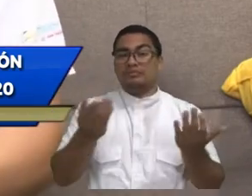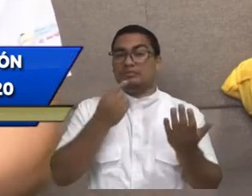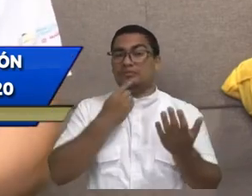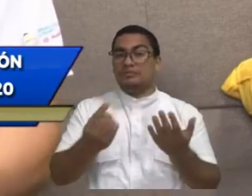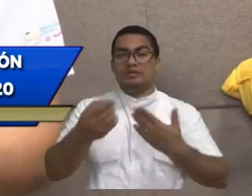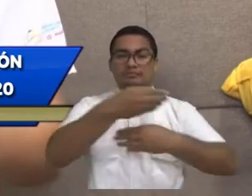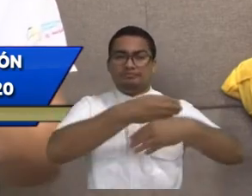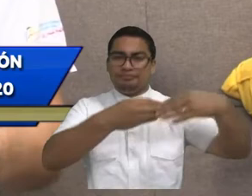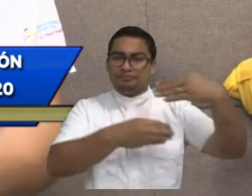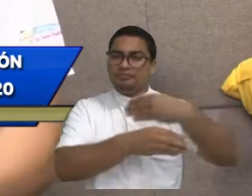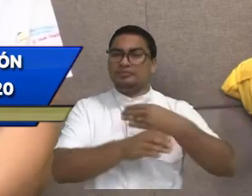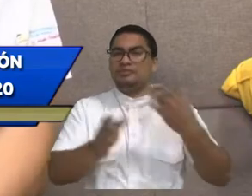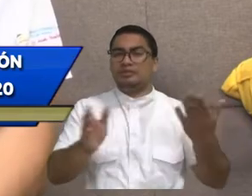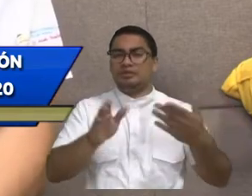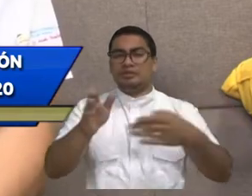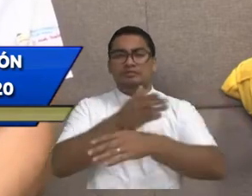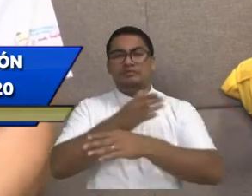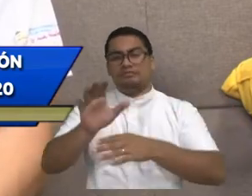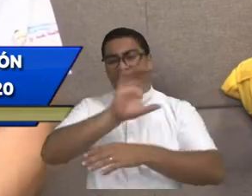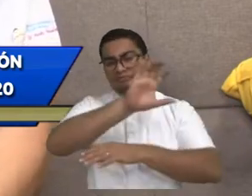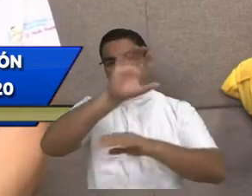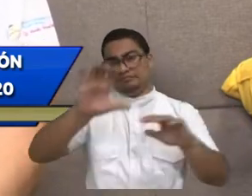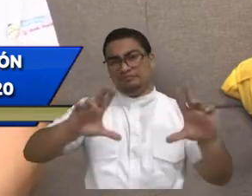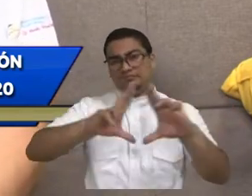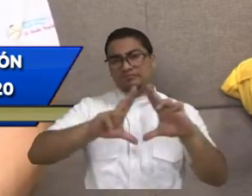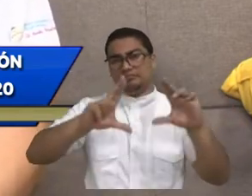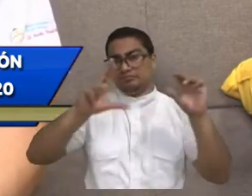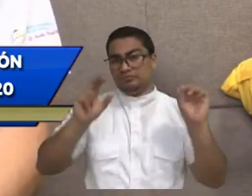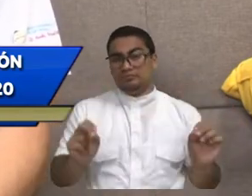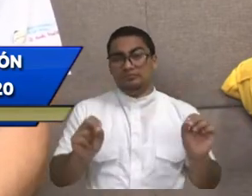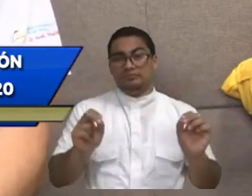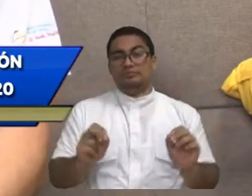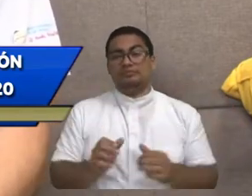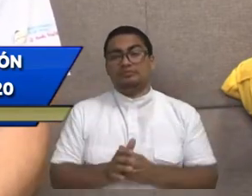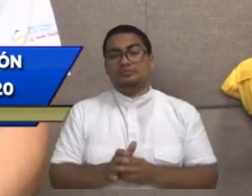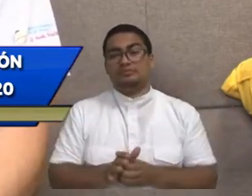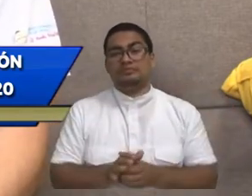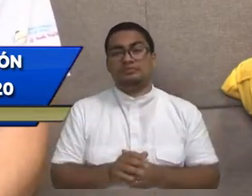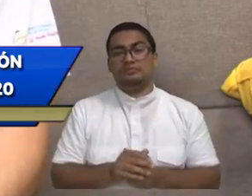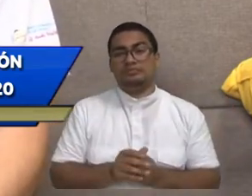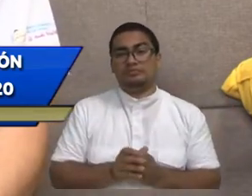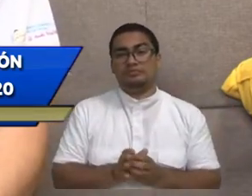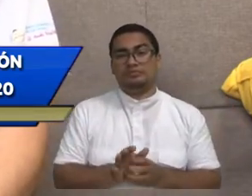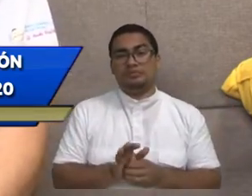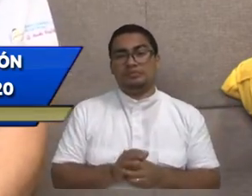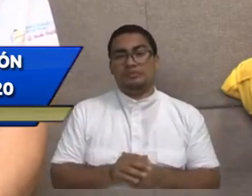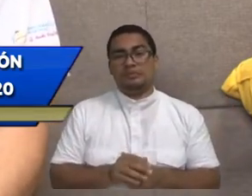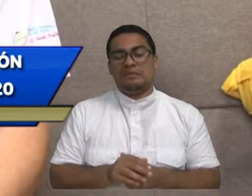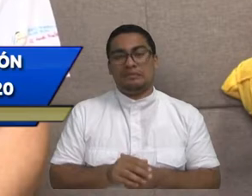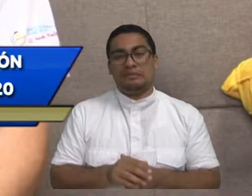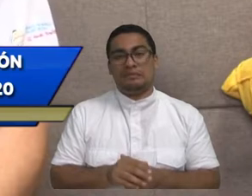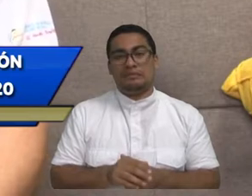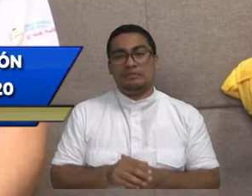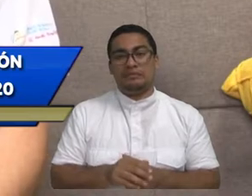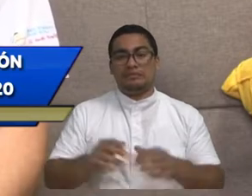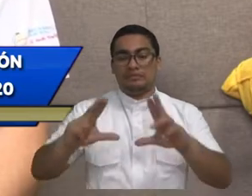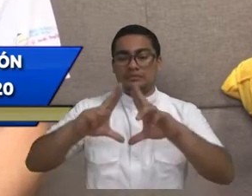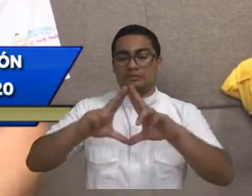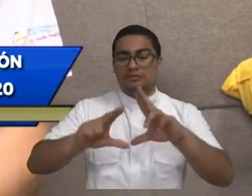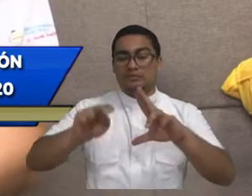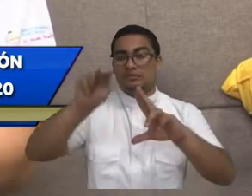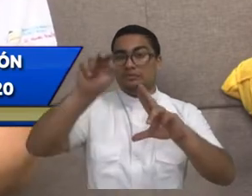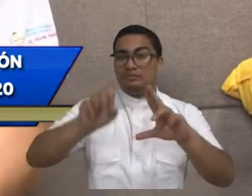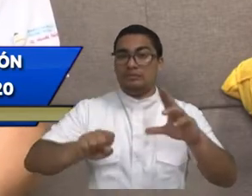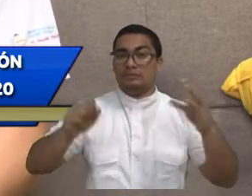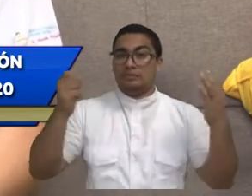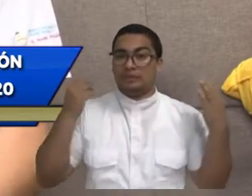infraestructura y presencia en los territorios estamos en todos los departamentos del país y estamos en la costa caribe norte